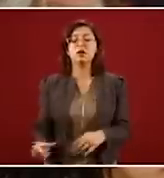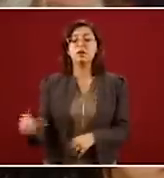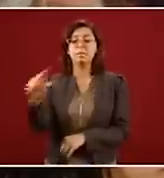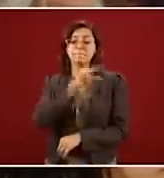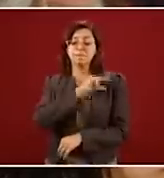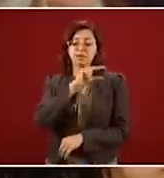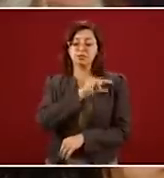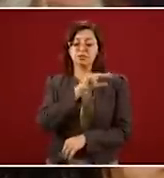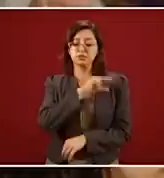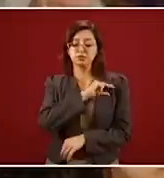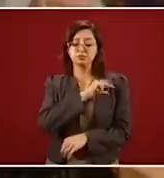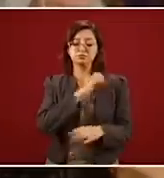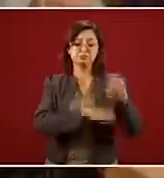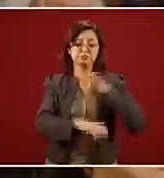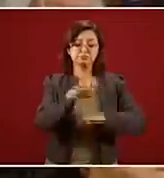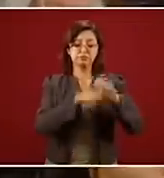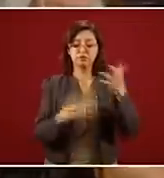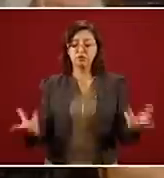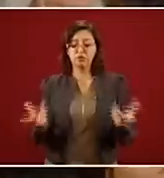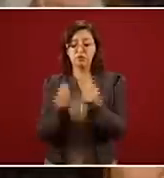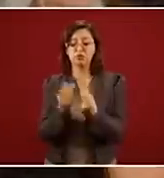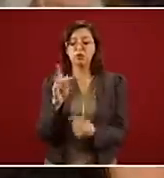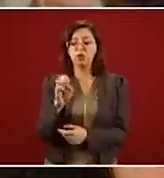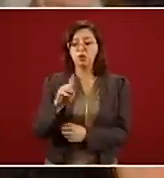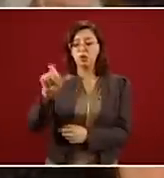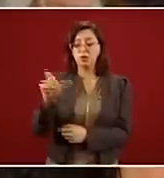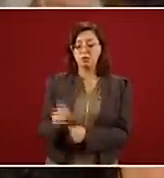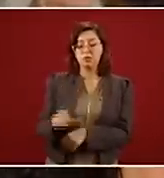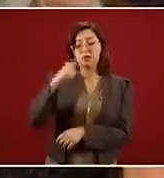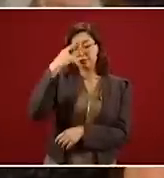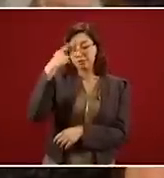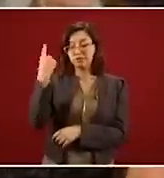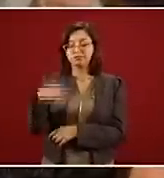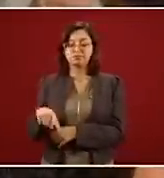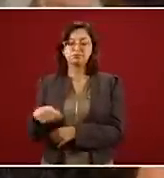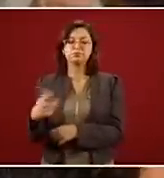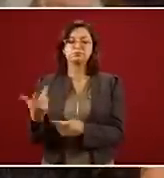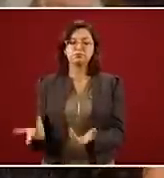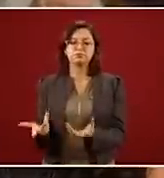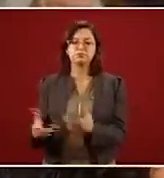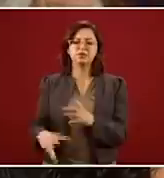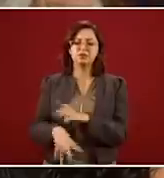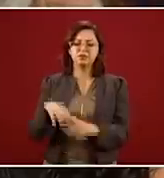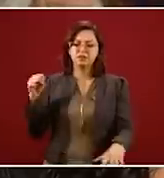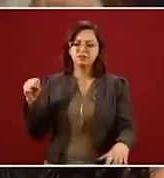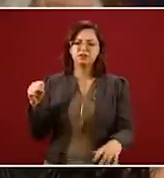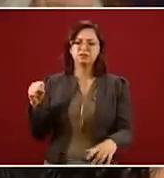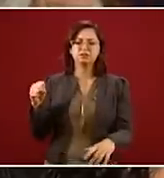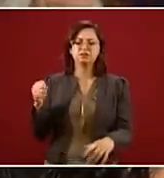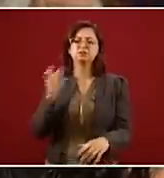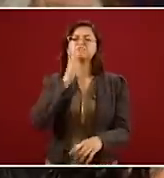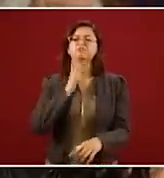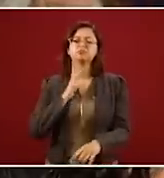privada con Pemex para explotarla. ¿Y cómo van a hacer